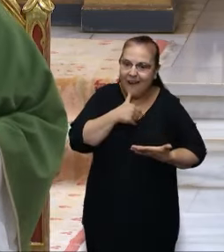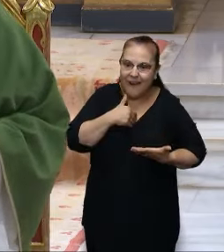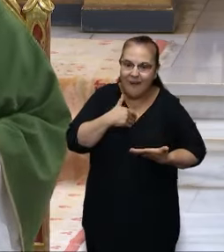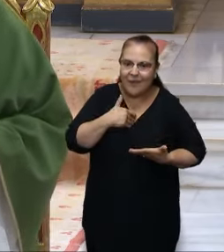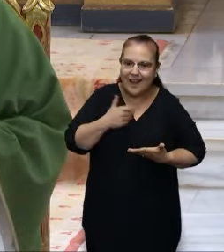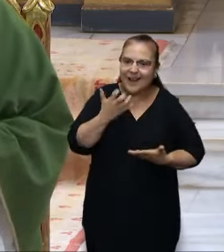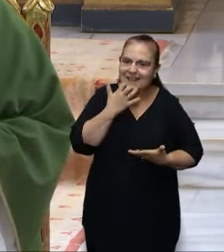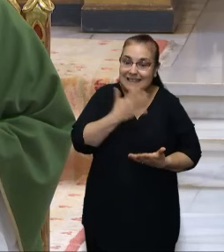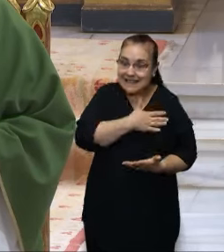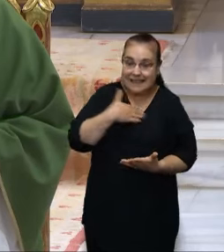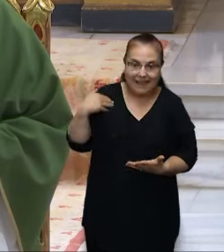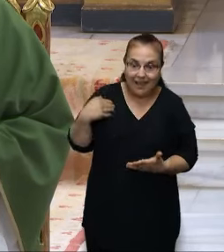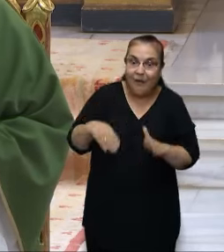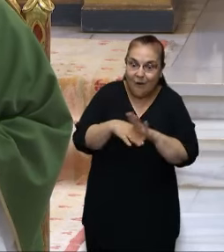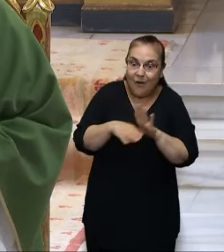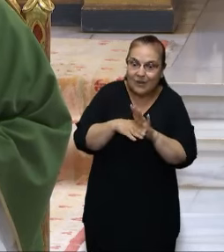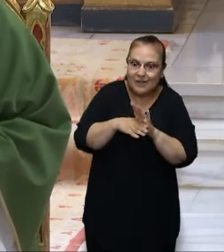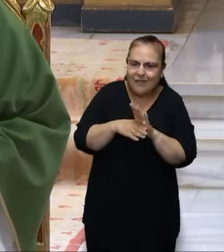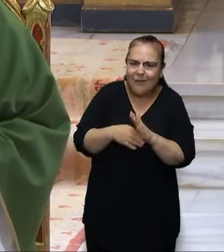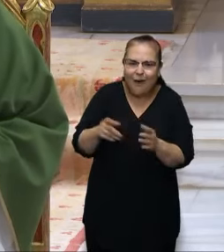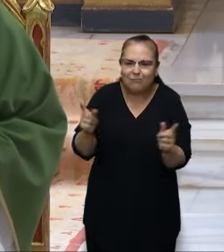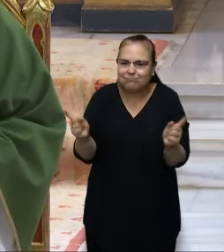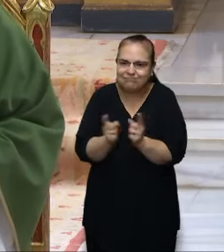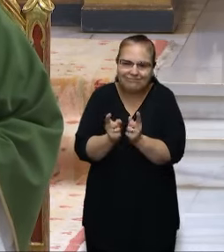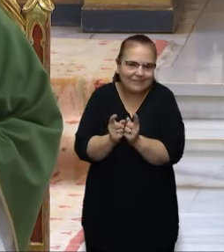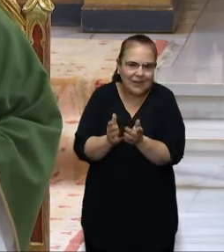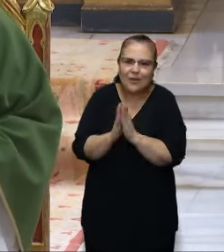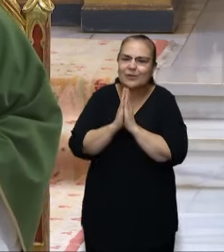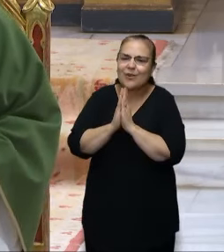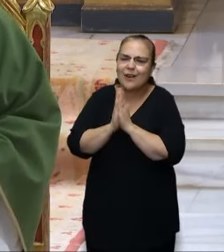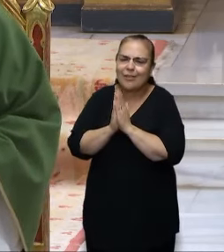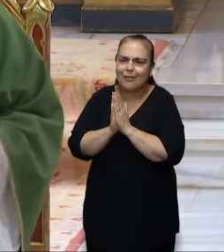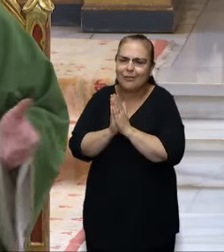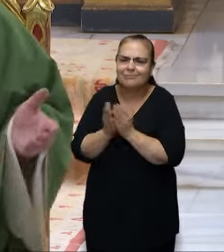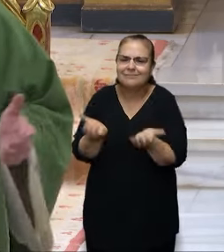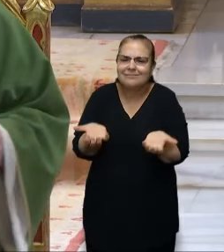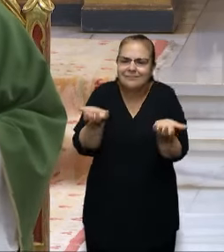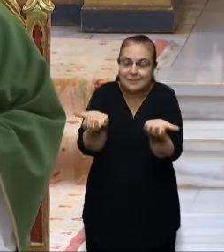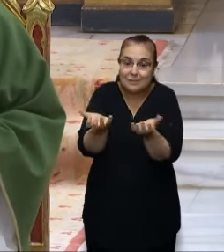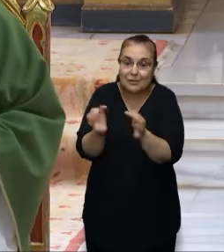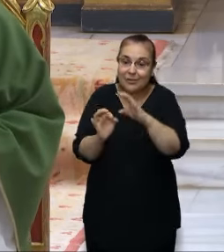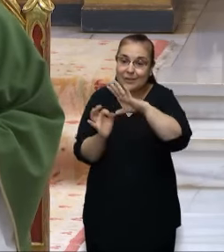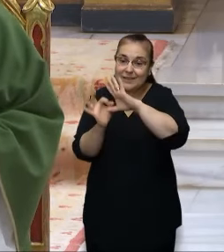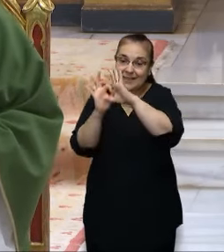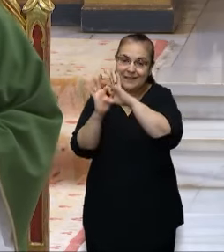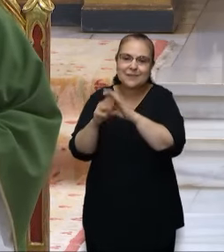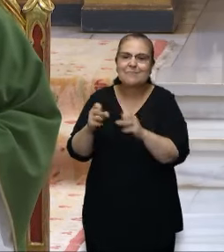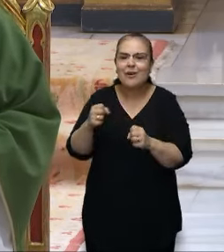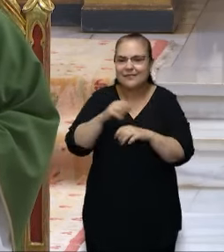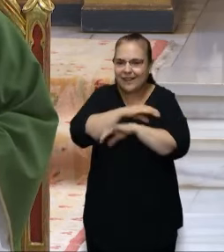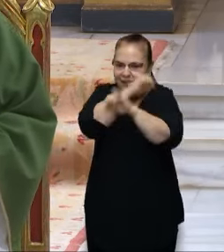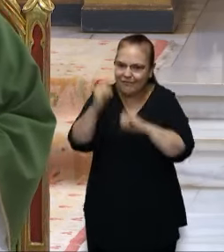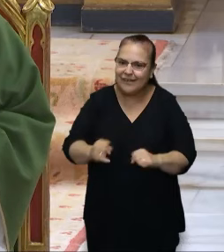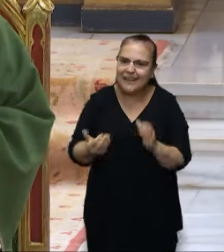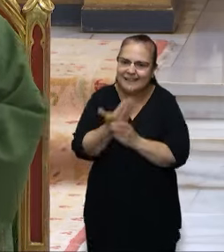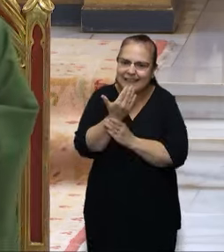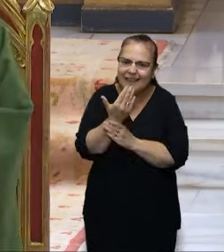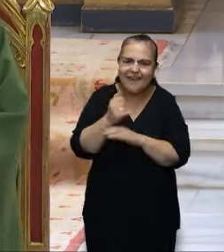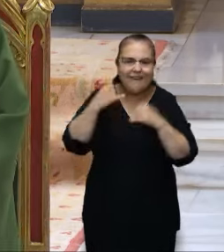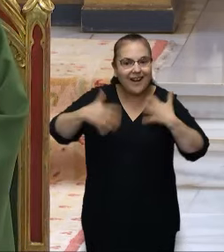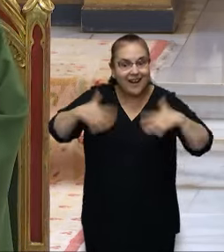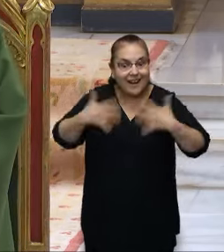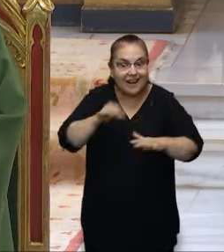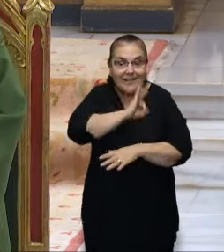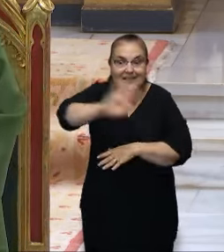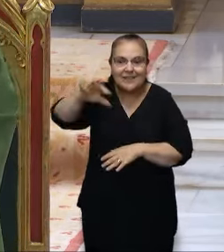deseéis a continuar un rato de oración en la exposición del santísimo feliz jornada a todos con la alegría del señor